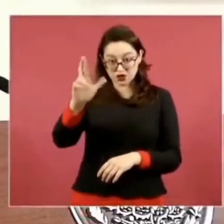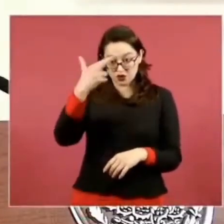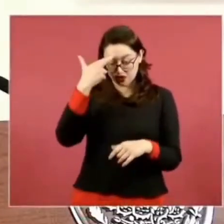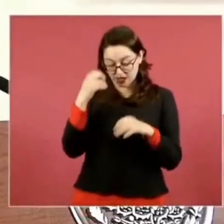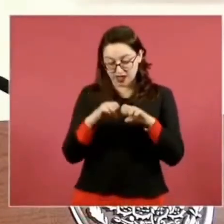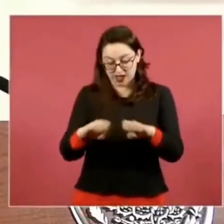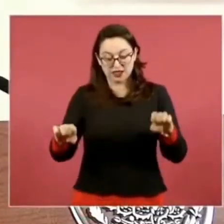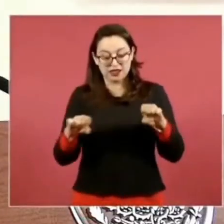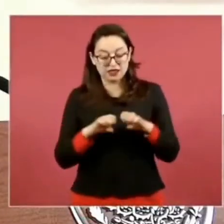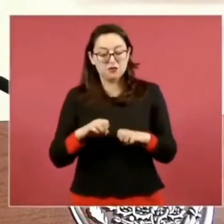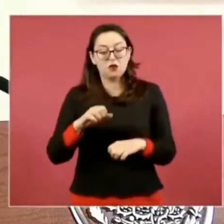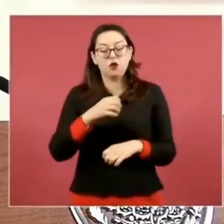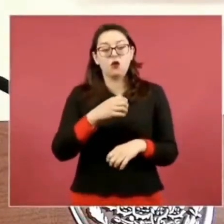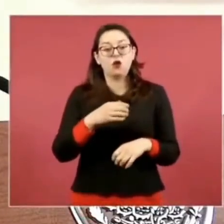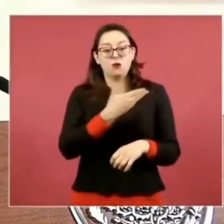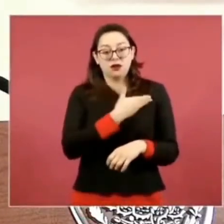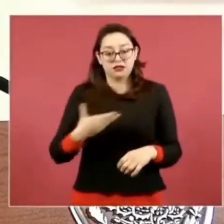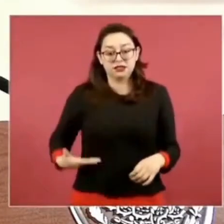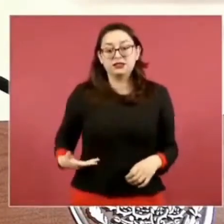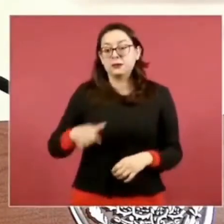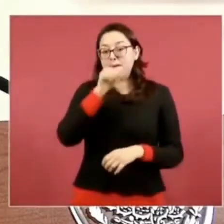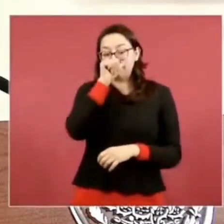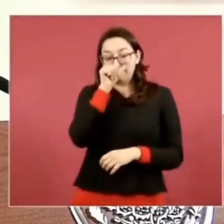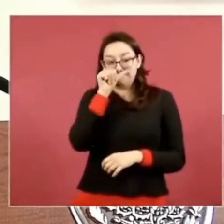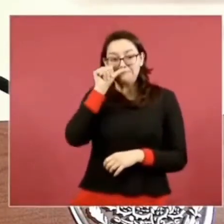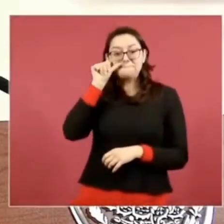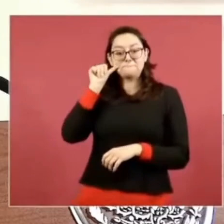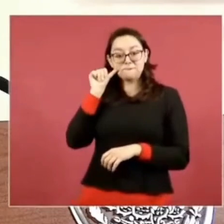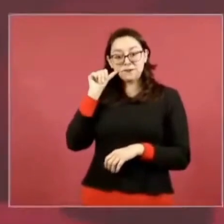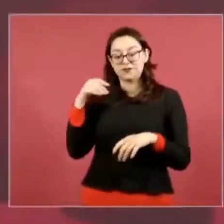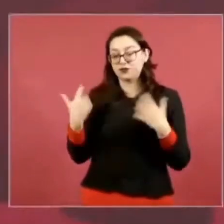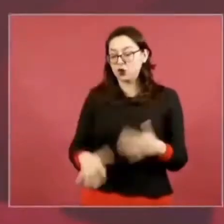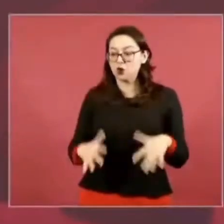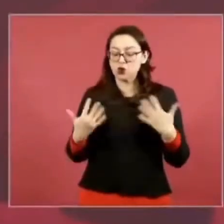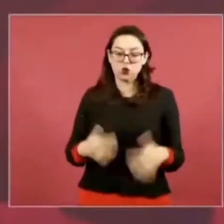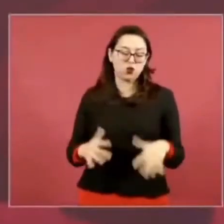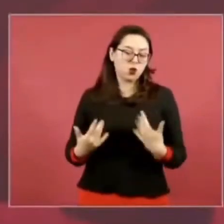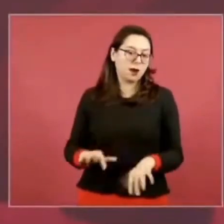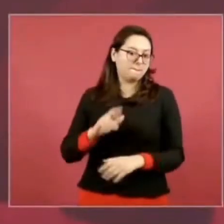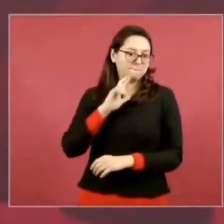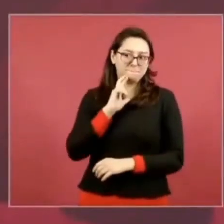Juárez, el mejor gabinete que ha habido en toda la historia de México.